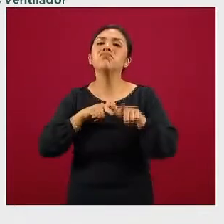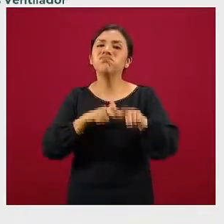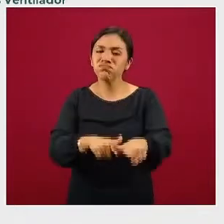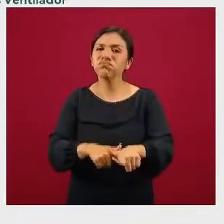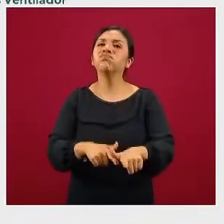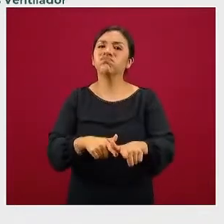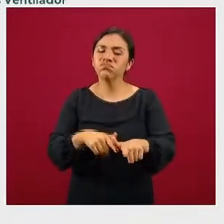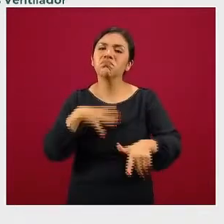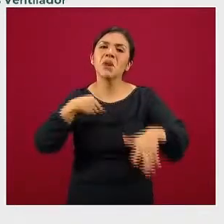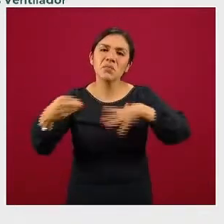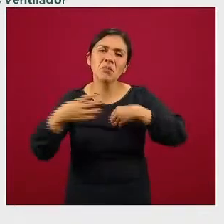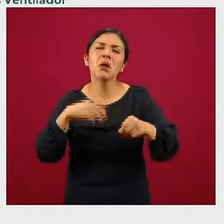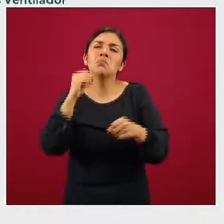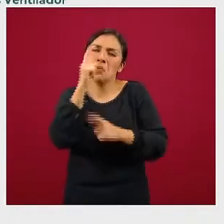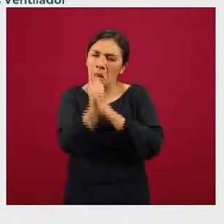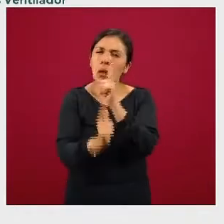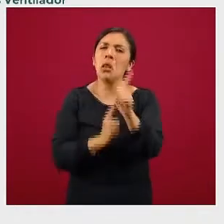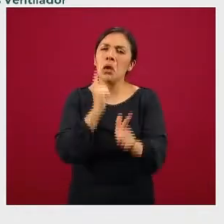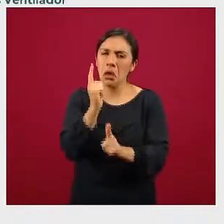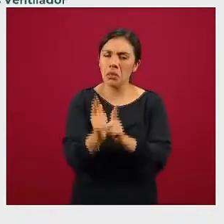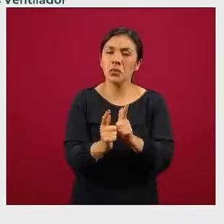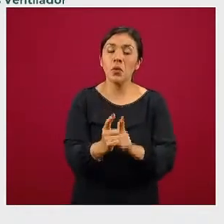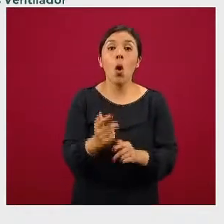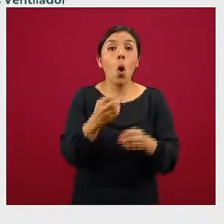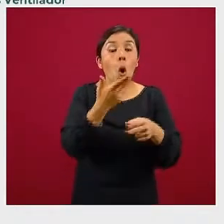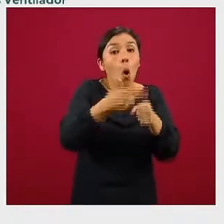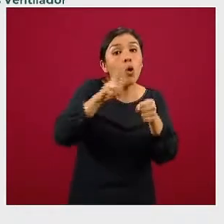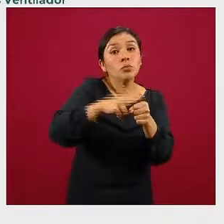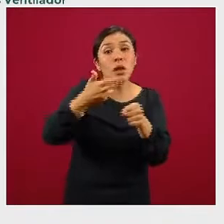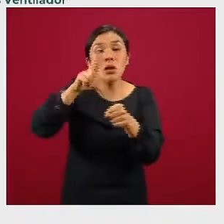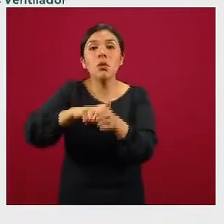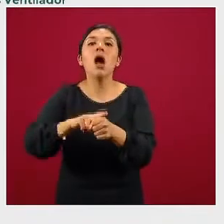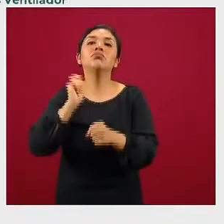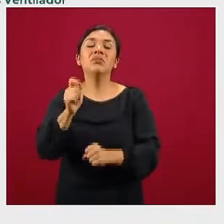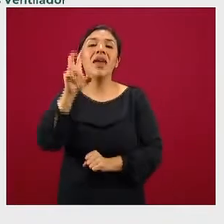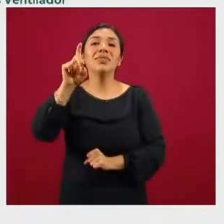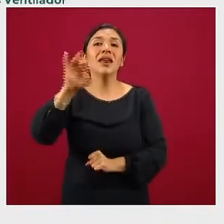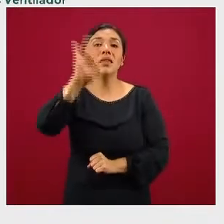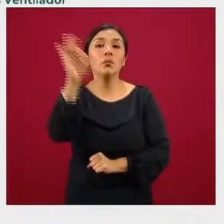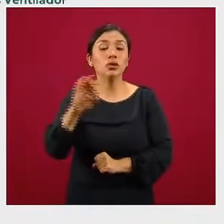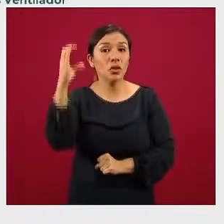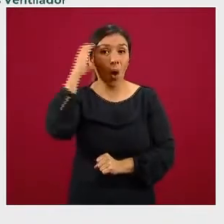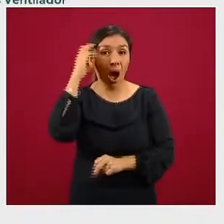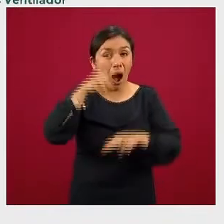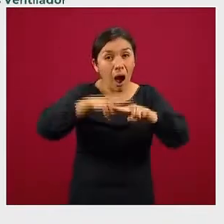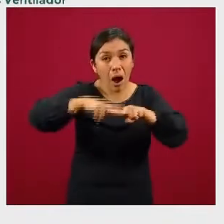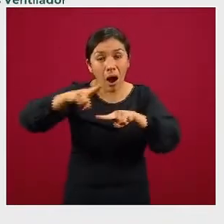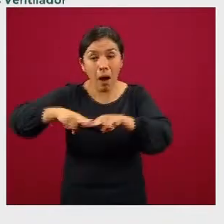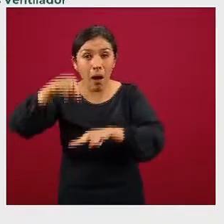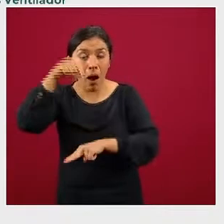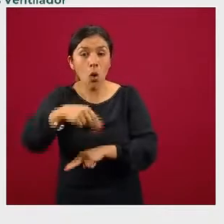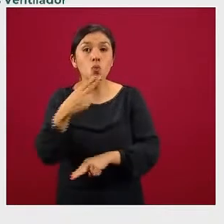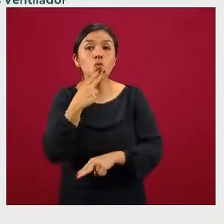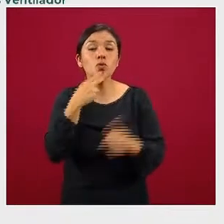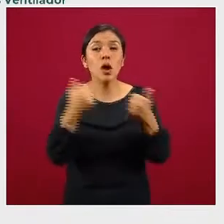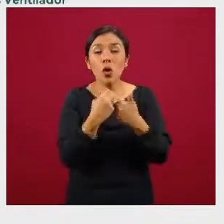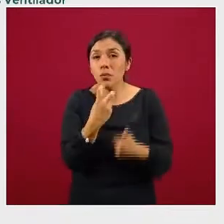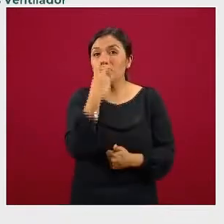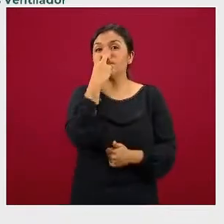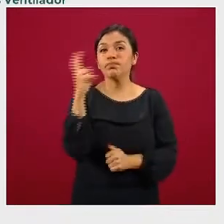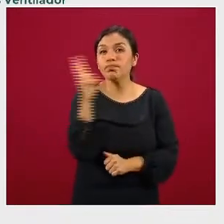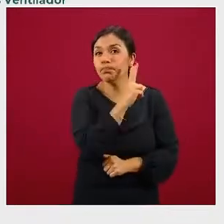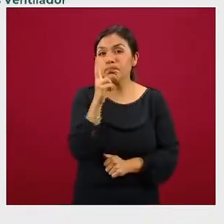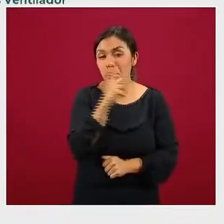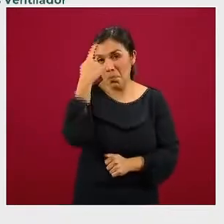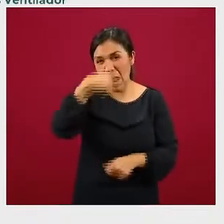transmisión en general baja. La ocupación hospitalaria, 30% de las camas en las que se utiliza ventilación